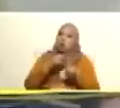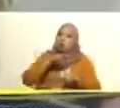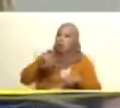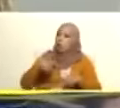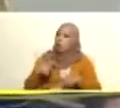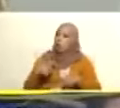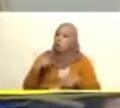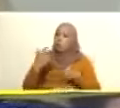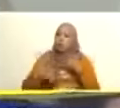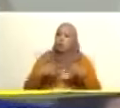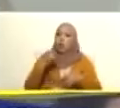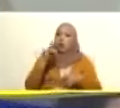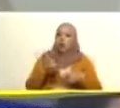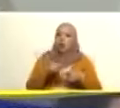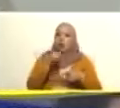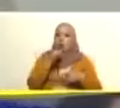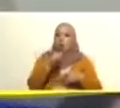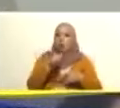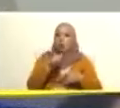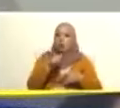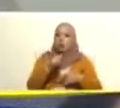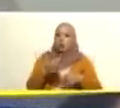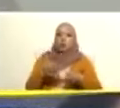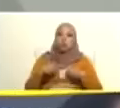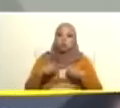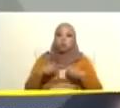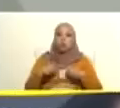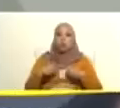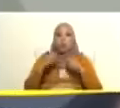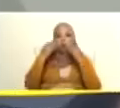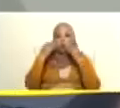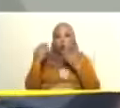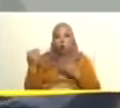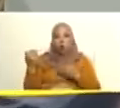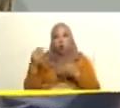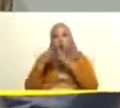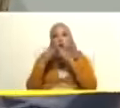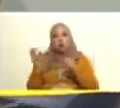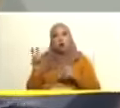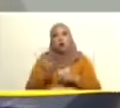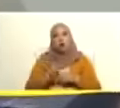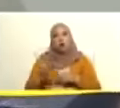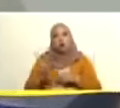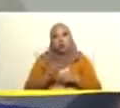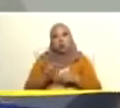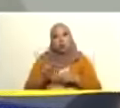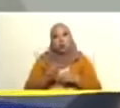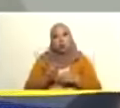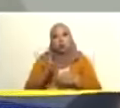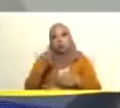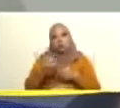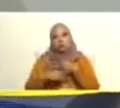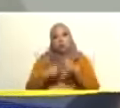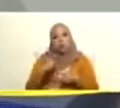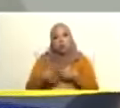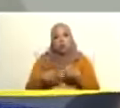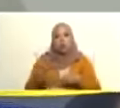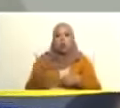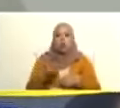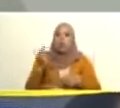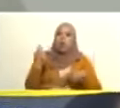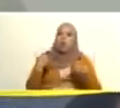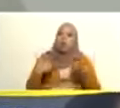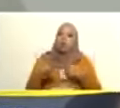impuestos, atenta también contra el Estado. Es decir, por donde lo veamos, todos los venezolanos y venezolanas y los sectores productivos del país y